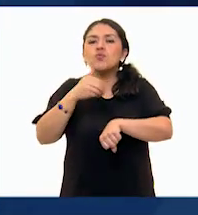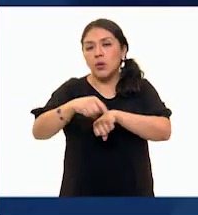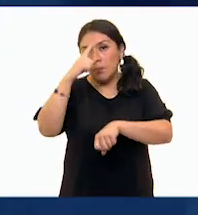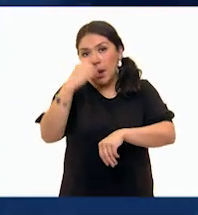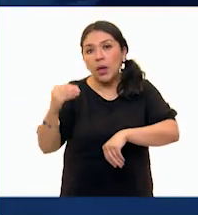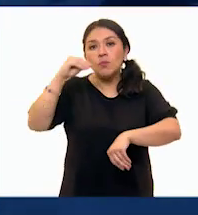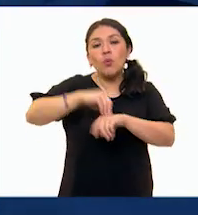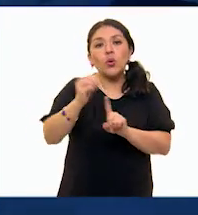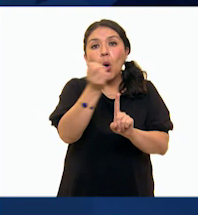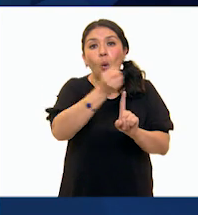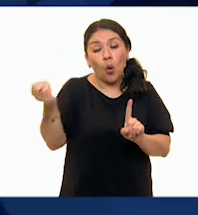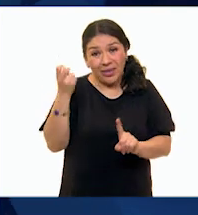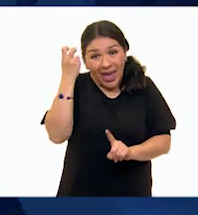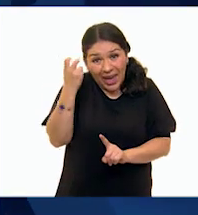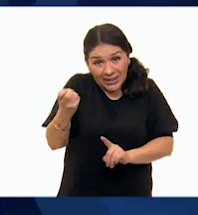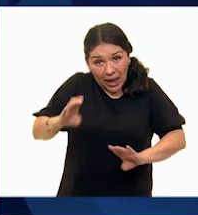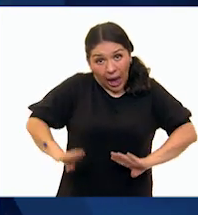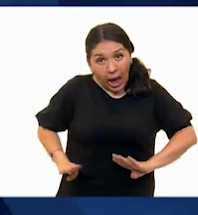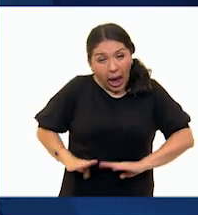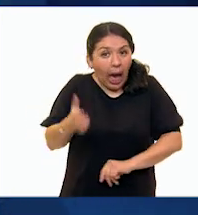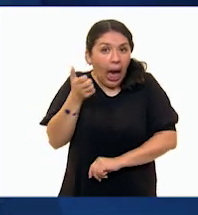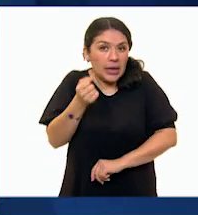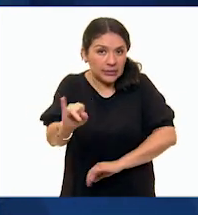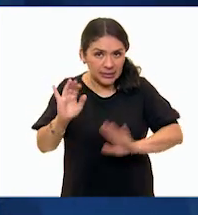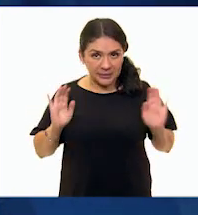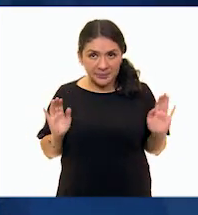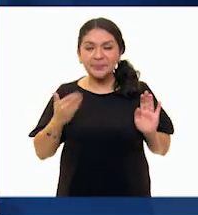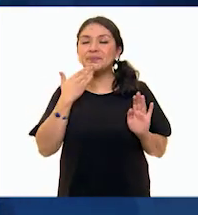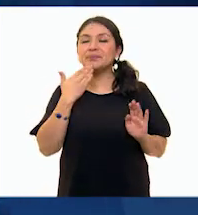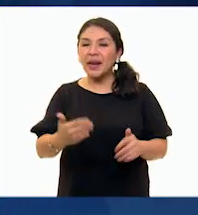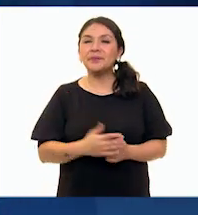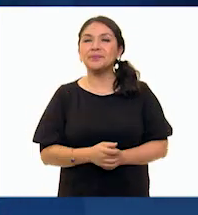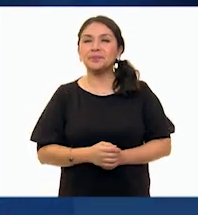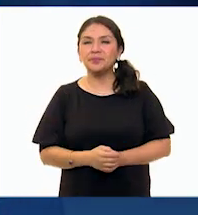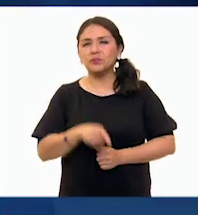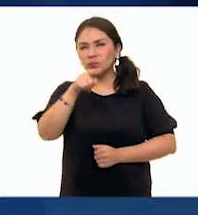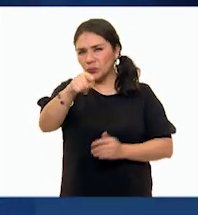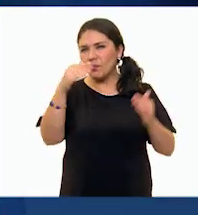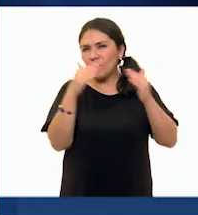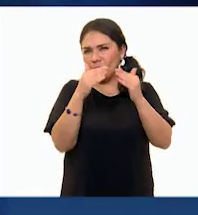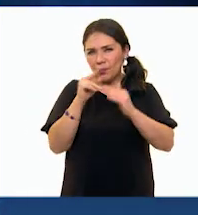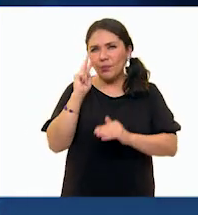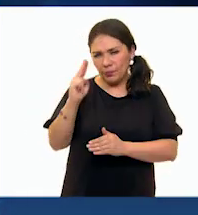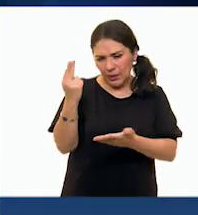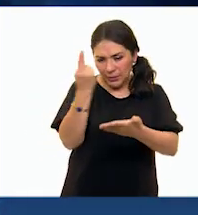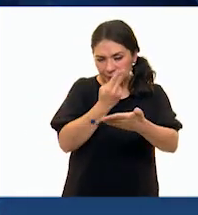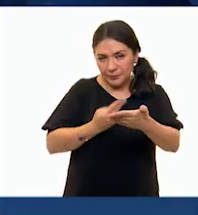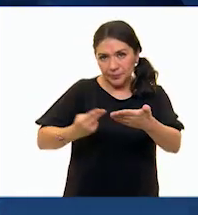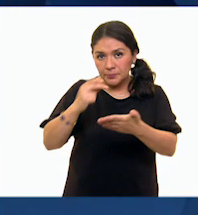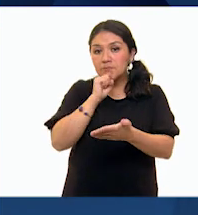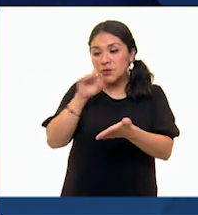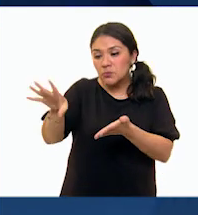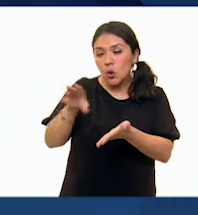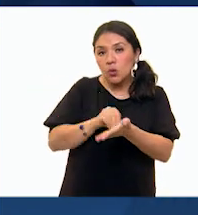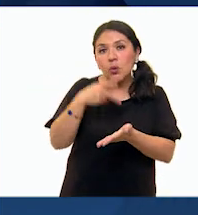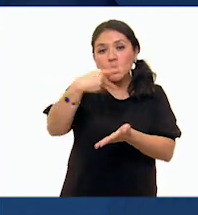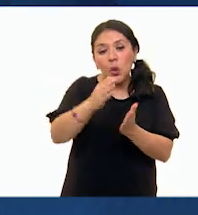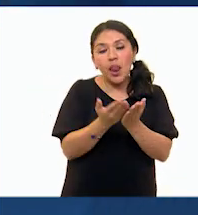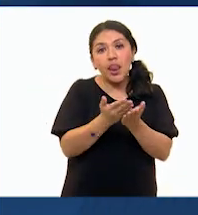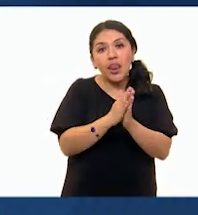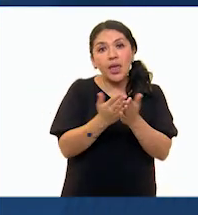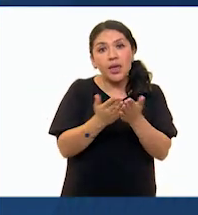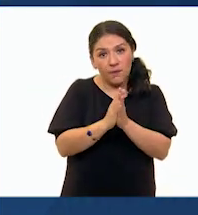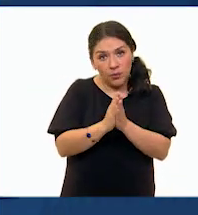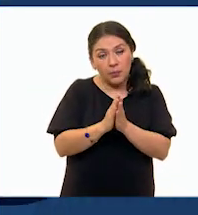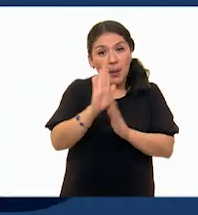estructura en esta sucesión. Muy bien, ustedes que están en casa, dibujen la estructura en su libro.